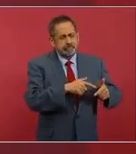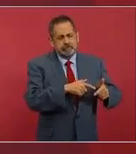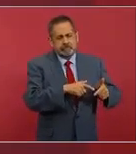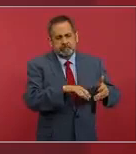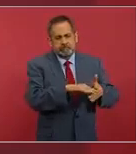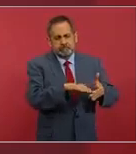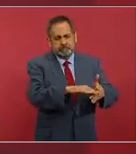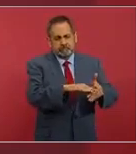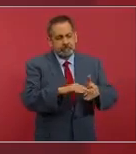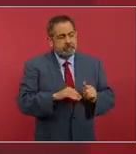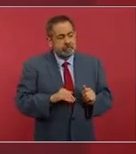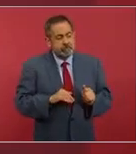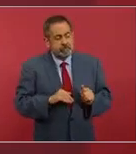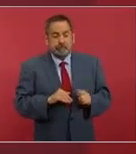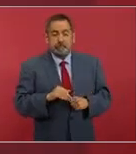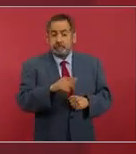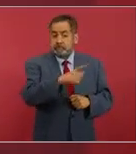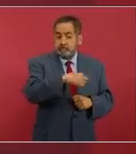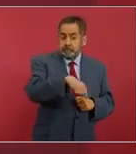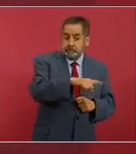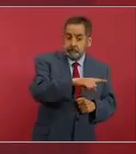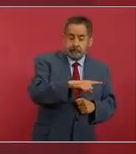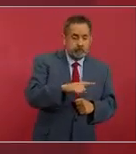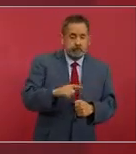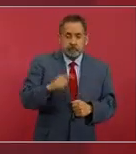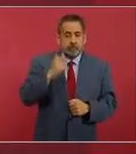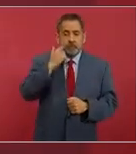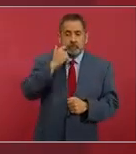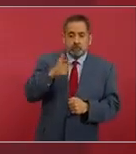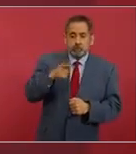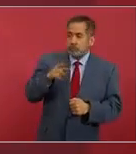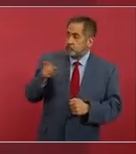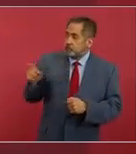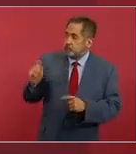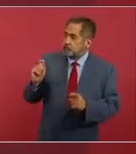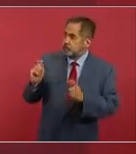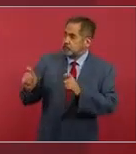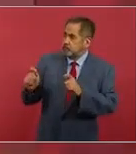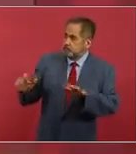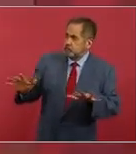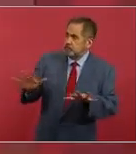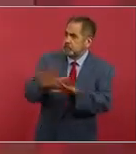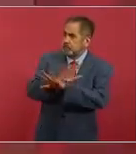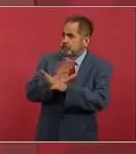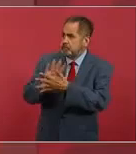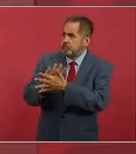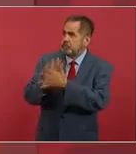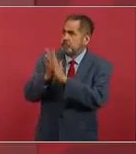que no están de acuerdo con el programa de transformación, que ese es el fondo.